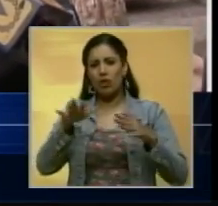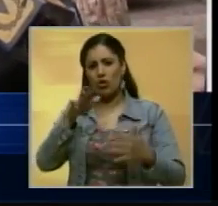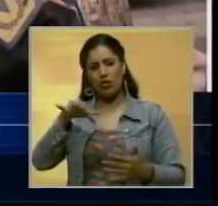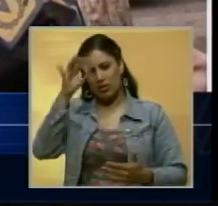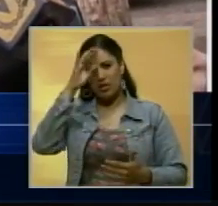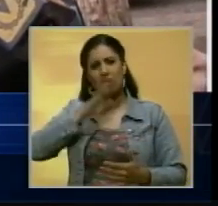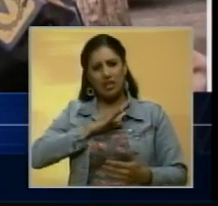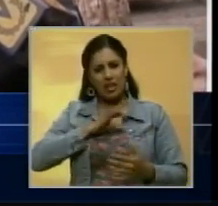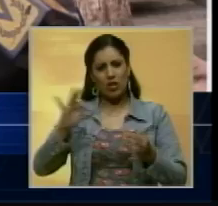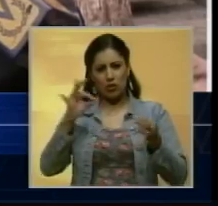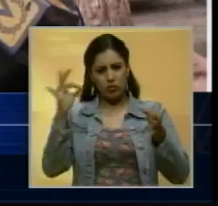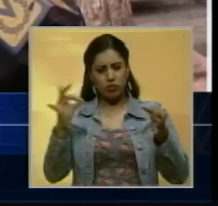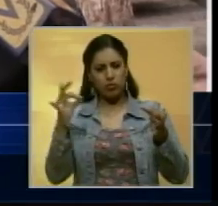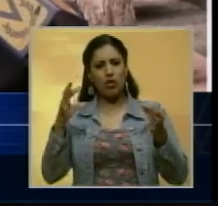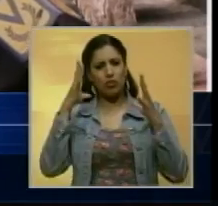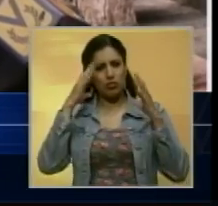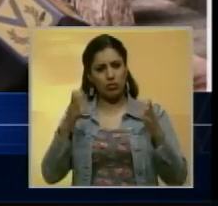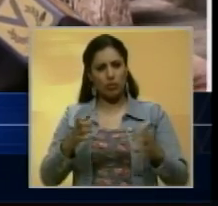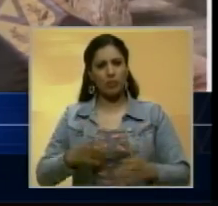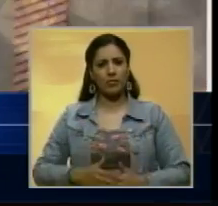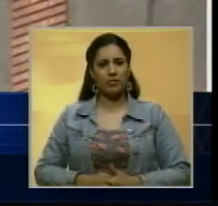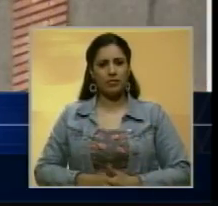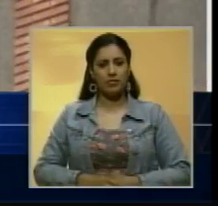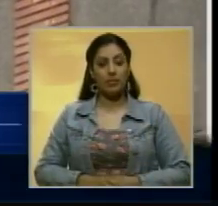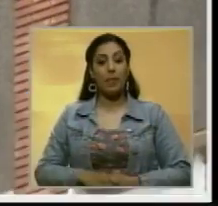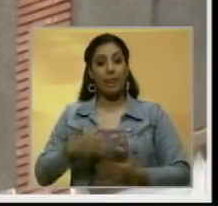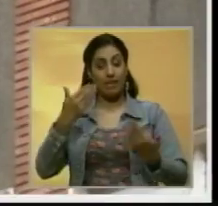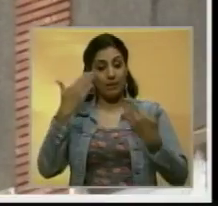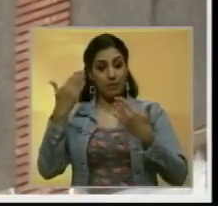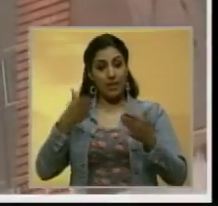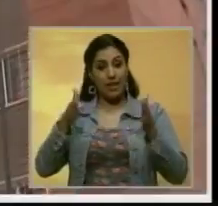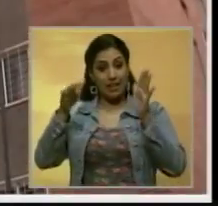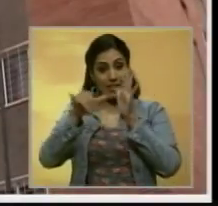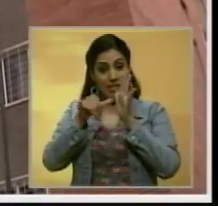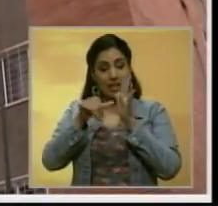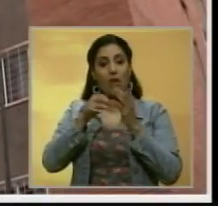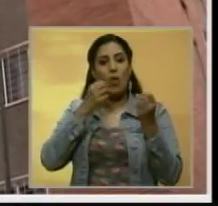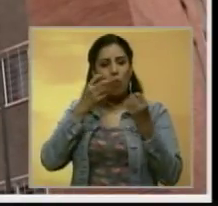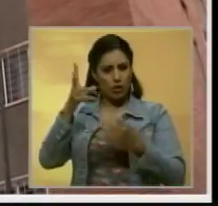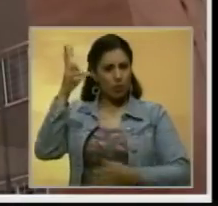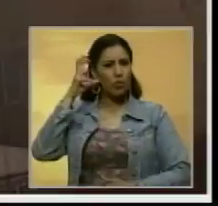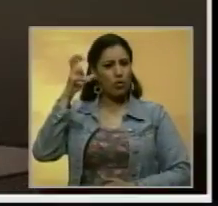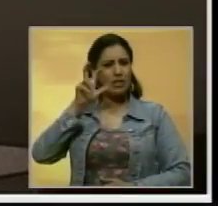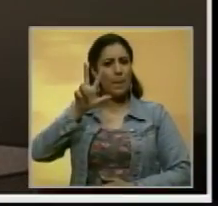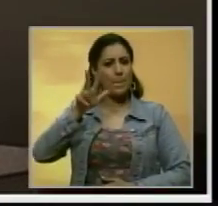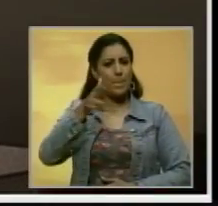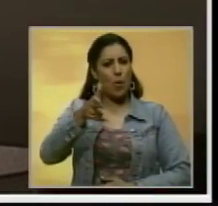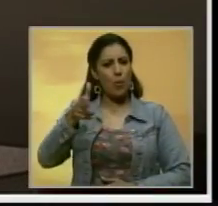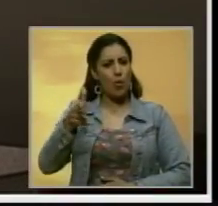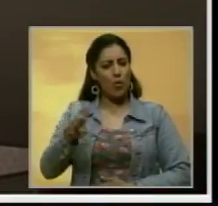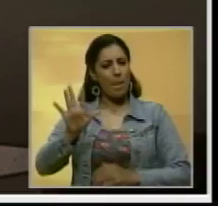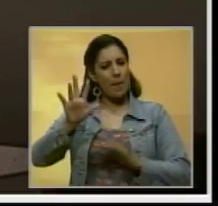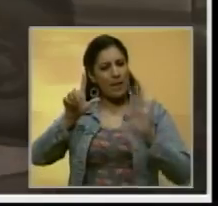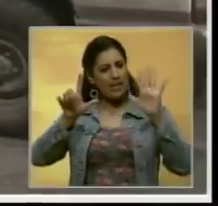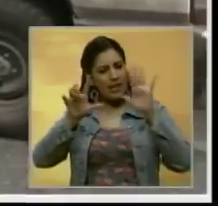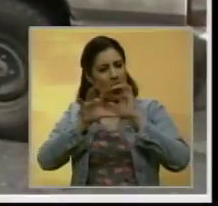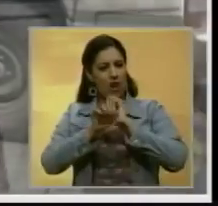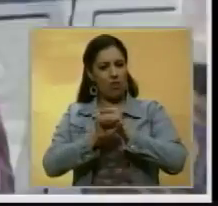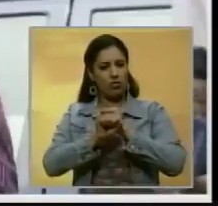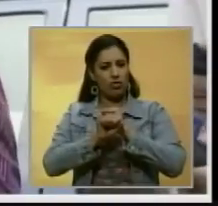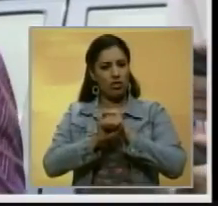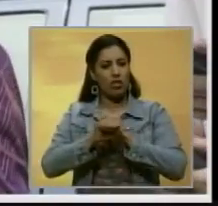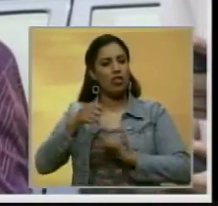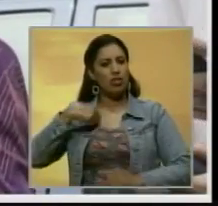ropa, pero tenía su costurero que le cosían su ropa. Una de las vecinas de la residencia aseguró haber escuchado 3 disparos pasadas las 7 de la noche.